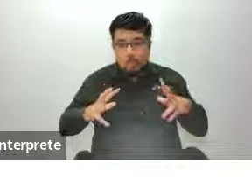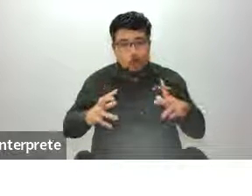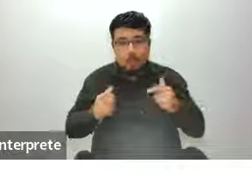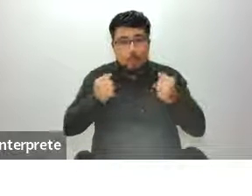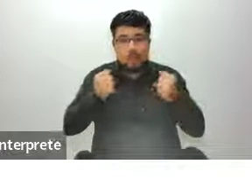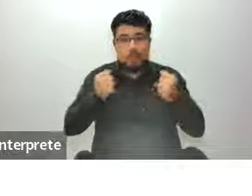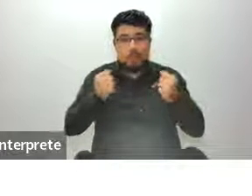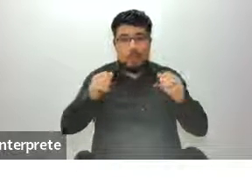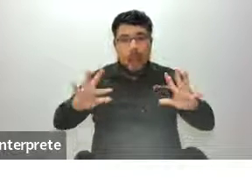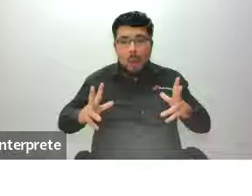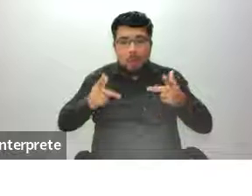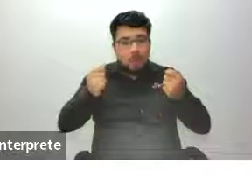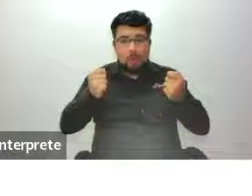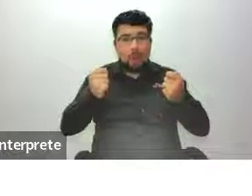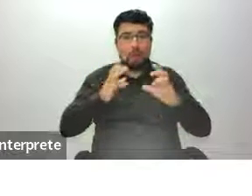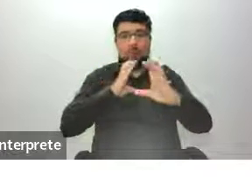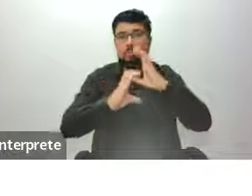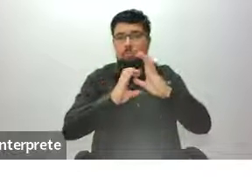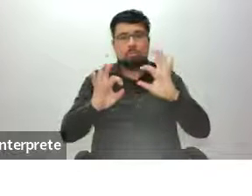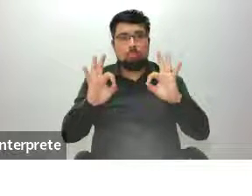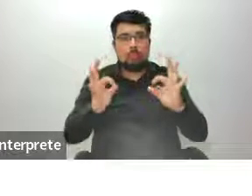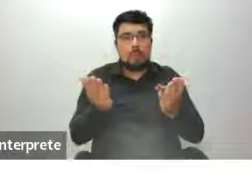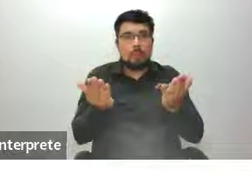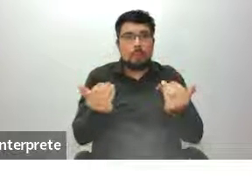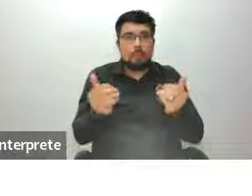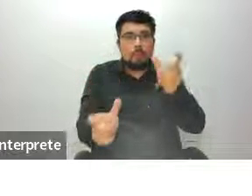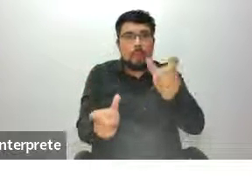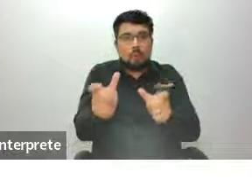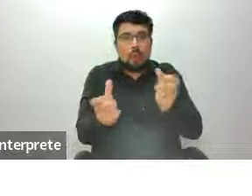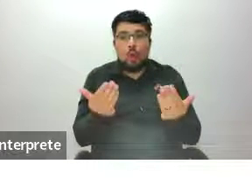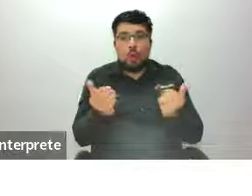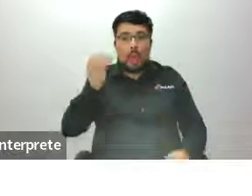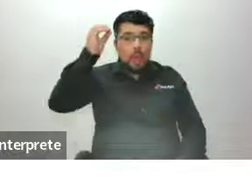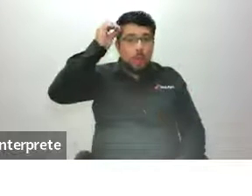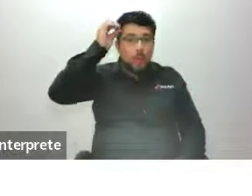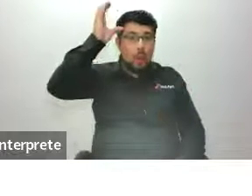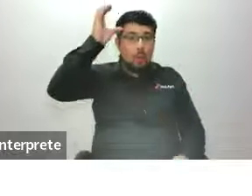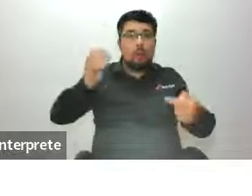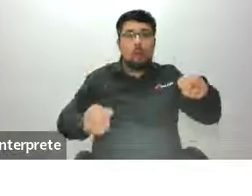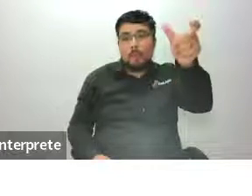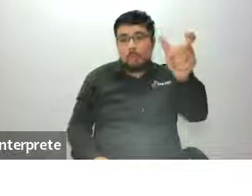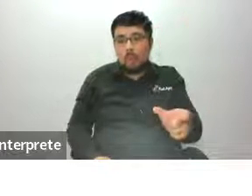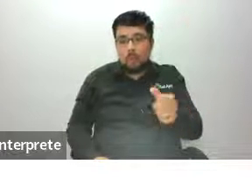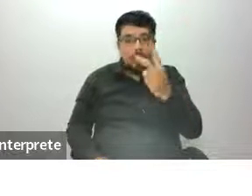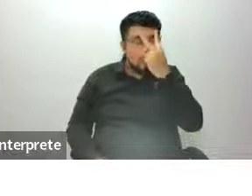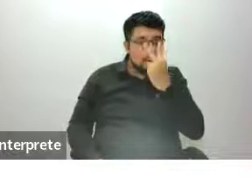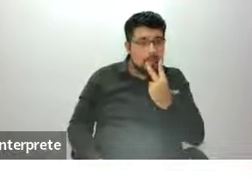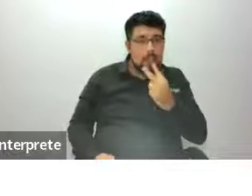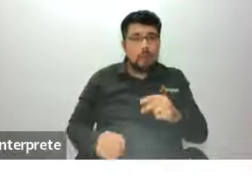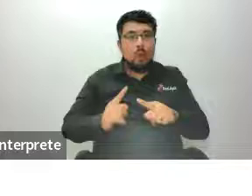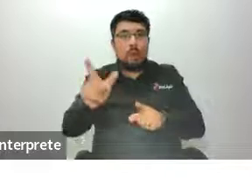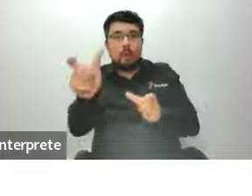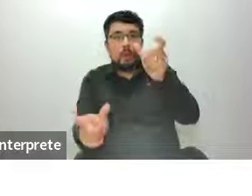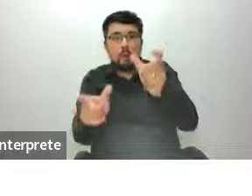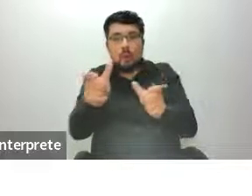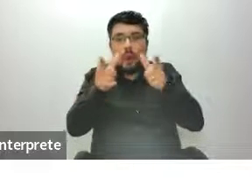con necesidades cognitivas, personas ciegas, personas que tienen baja visión,